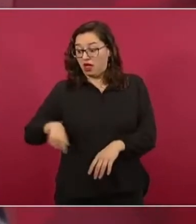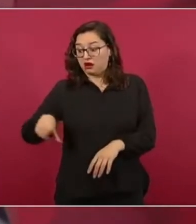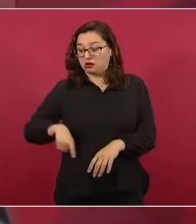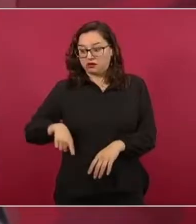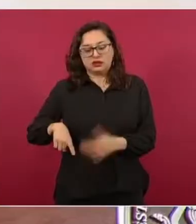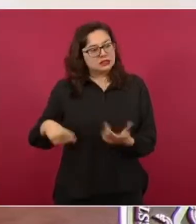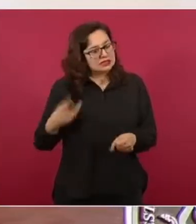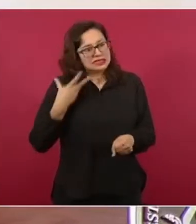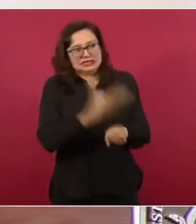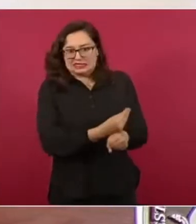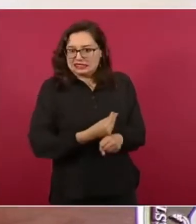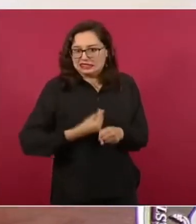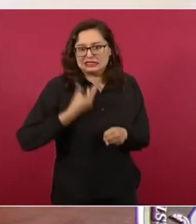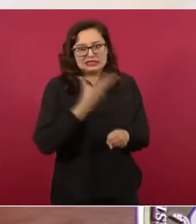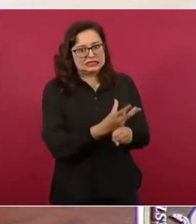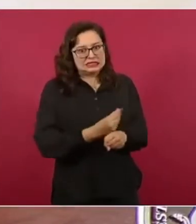todas esas